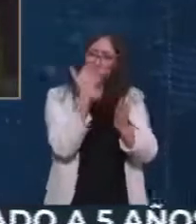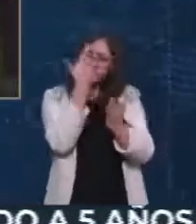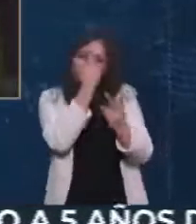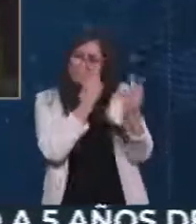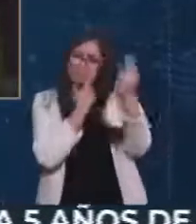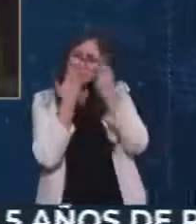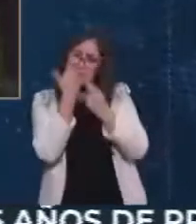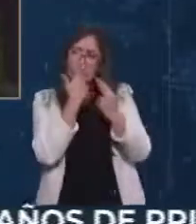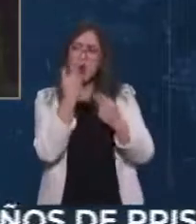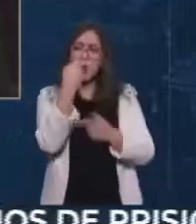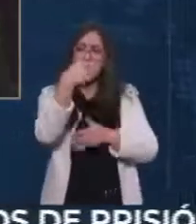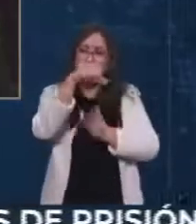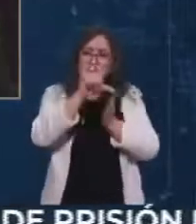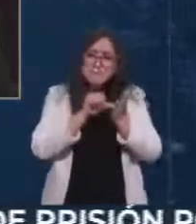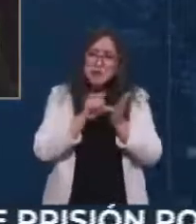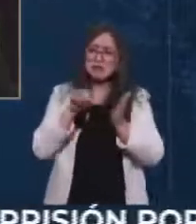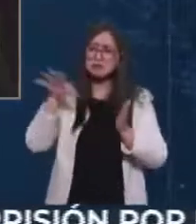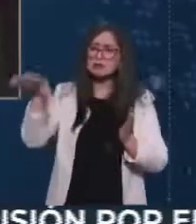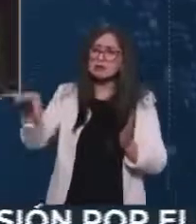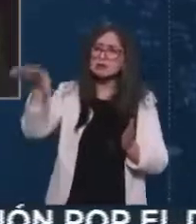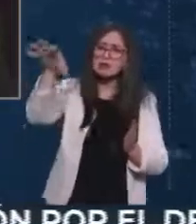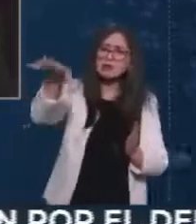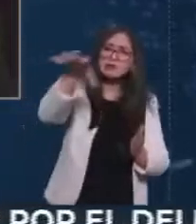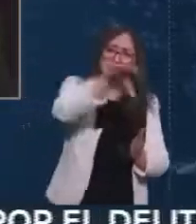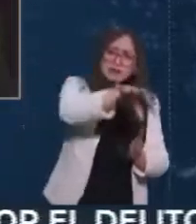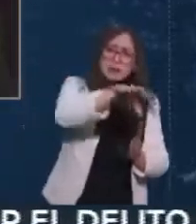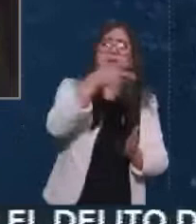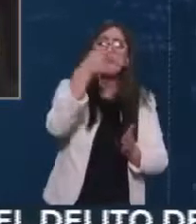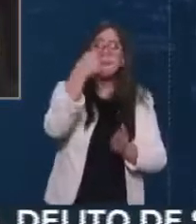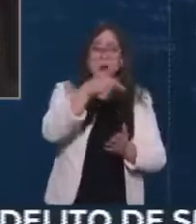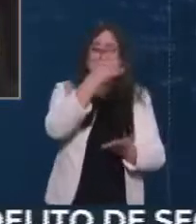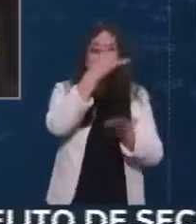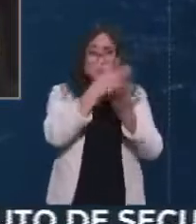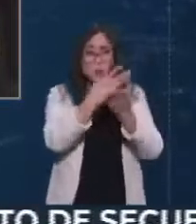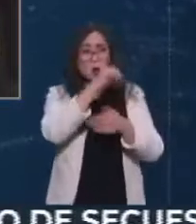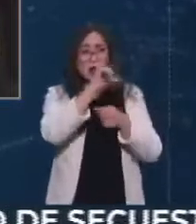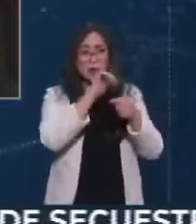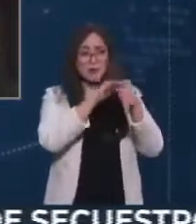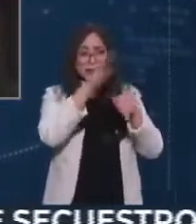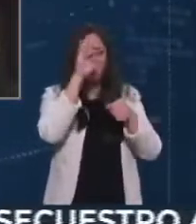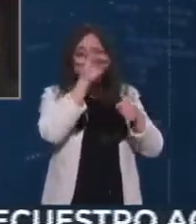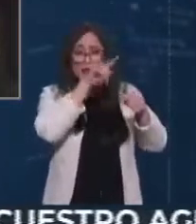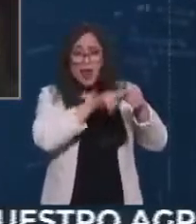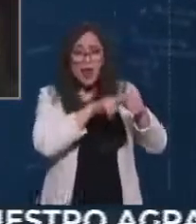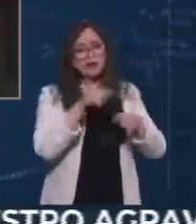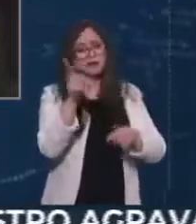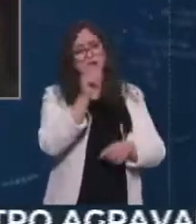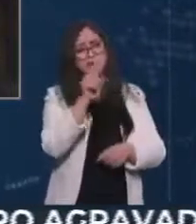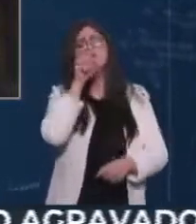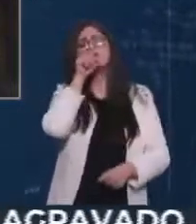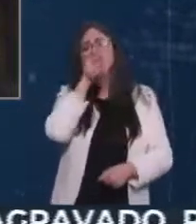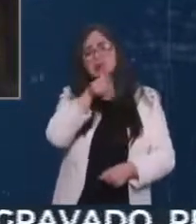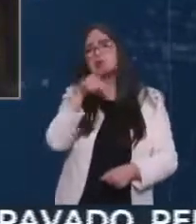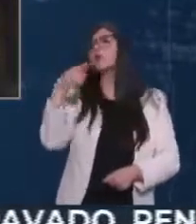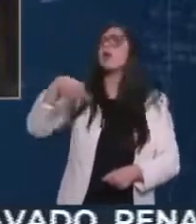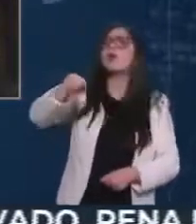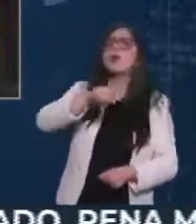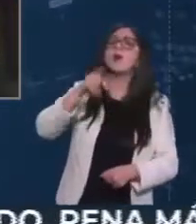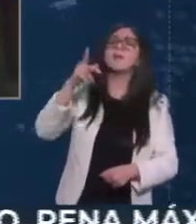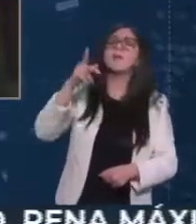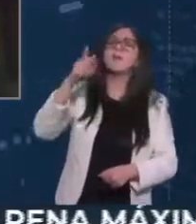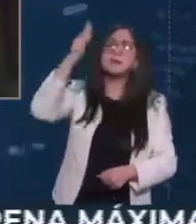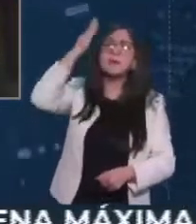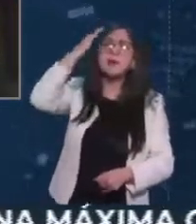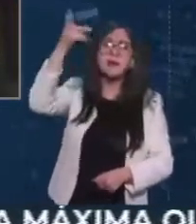entes auditados, y como comentaba, bueno, no solamente es la Administración Pública Federal, o sea, no solamente es el Poder Ejecutivo Federal, sino